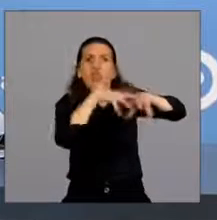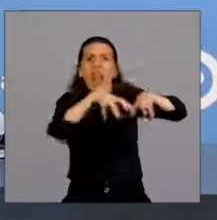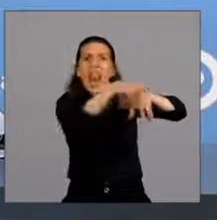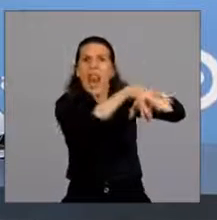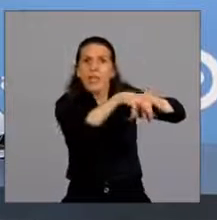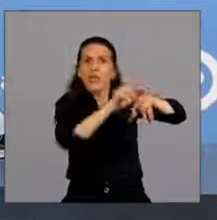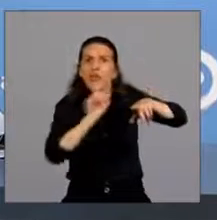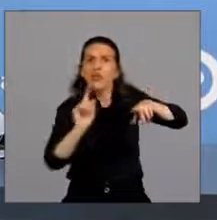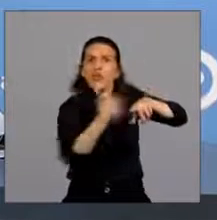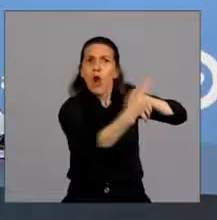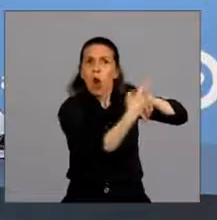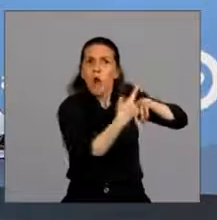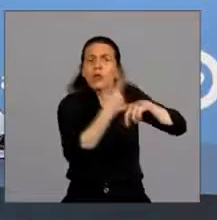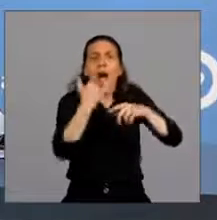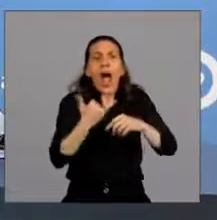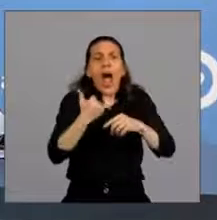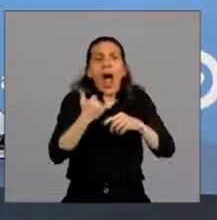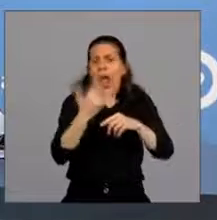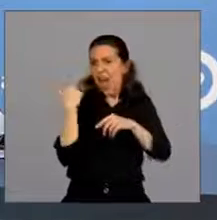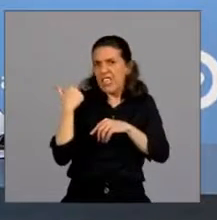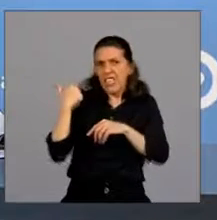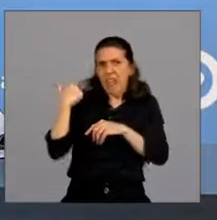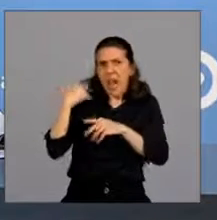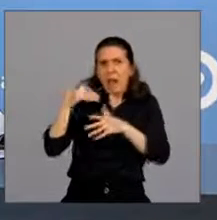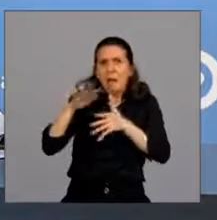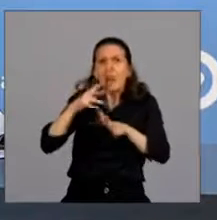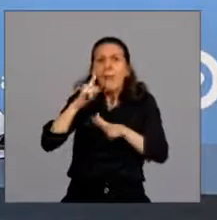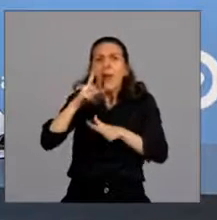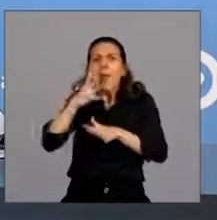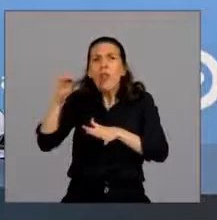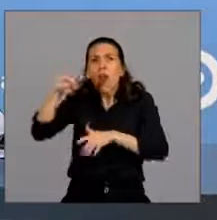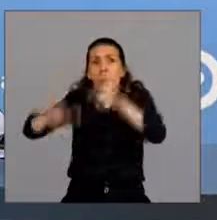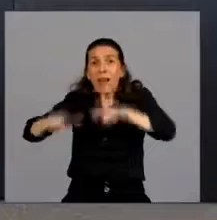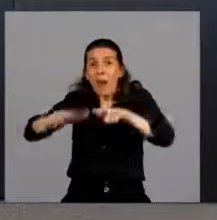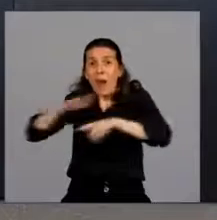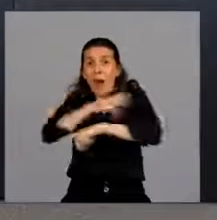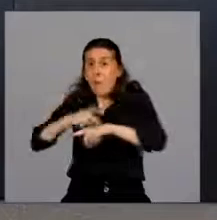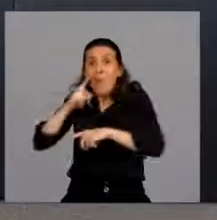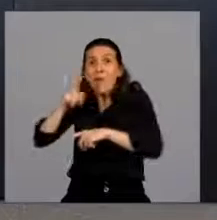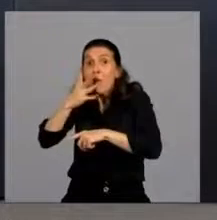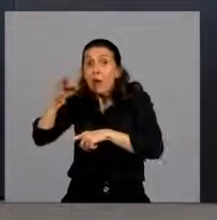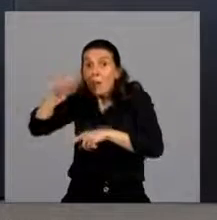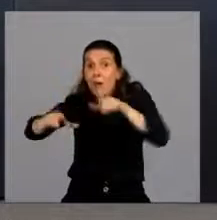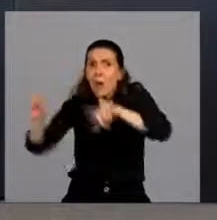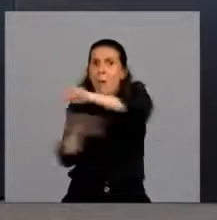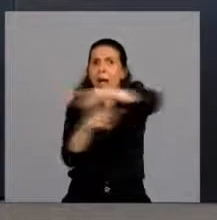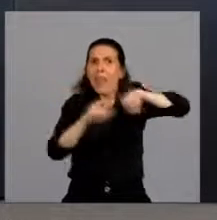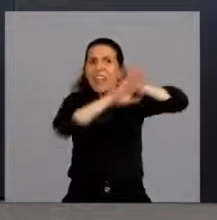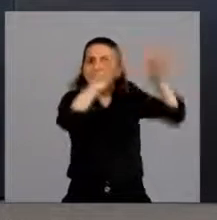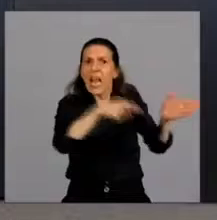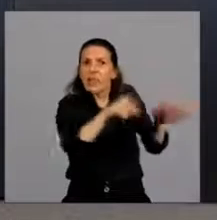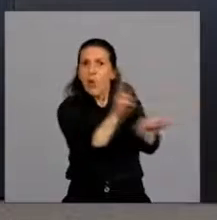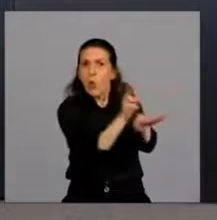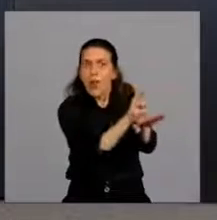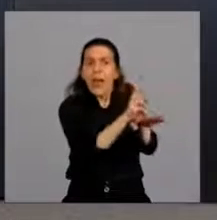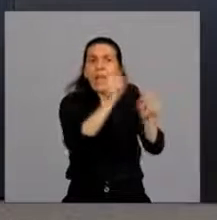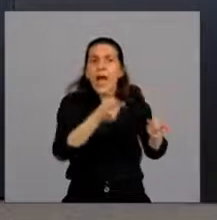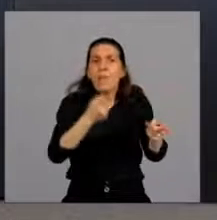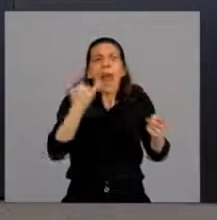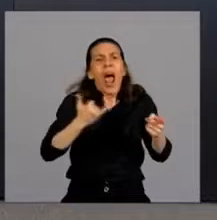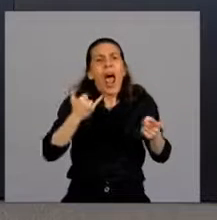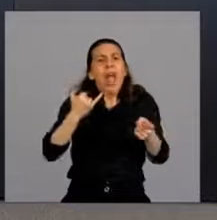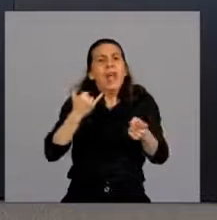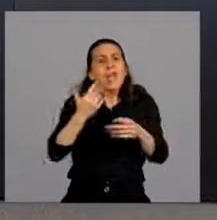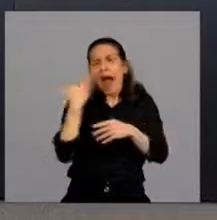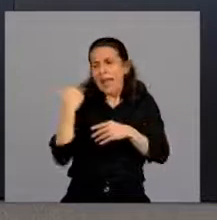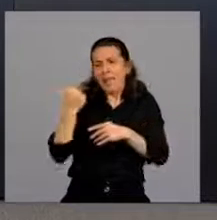teníamos 1.400 todavía y esto se renueva todos los días. Y tenemos un segundo centro de testeo que sumamos hace 10 días, que nos